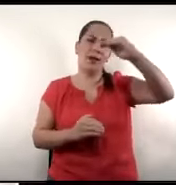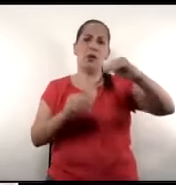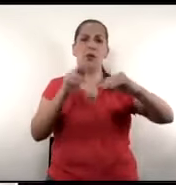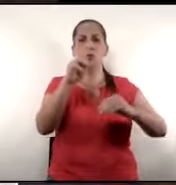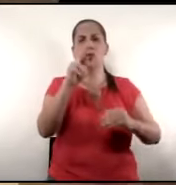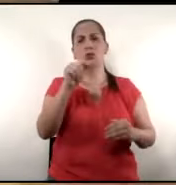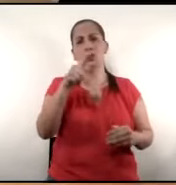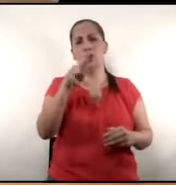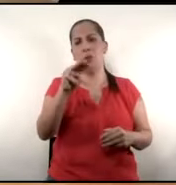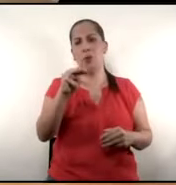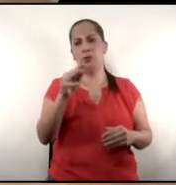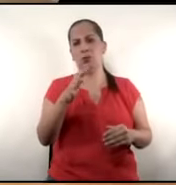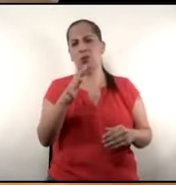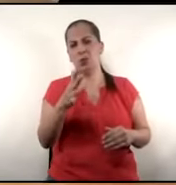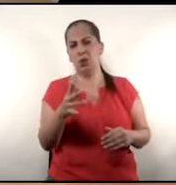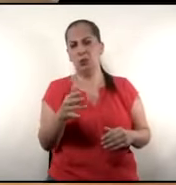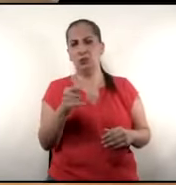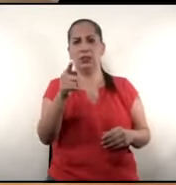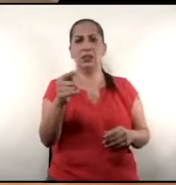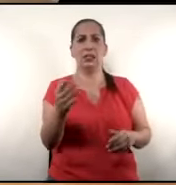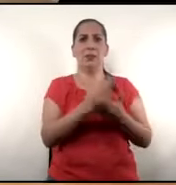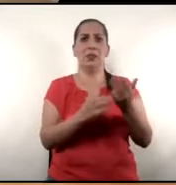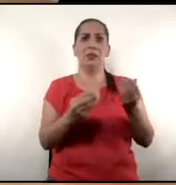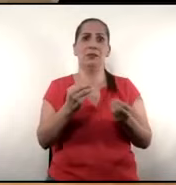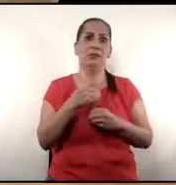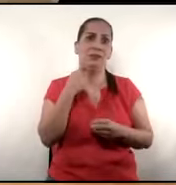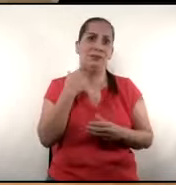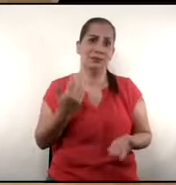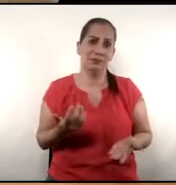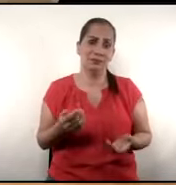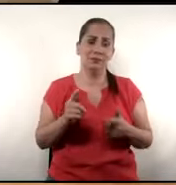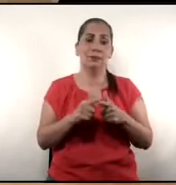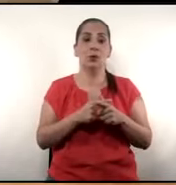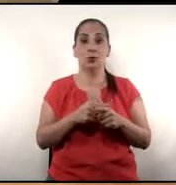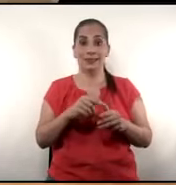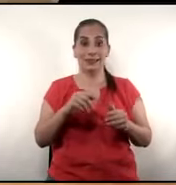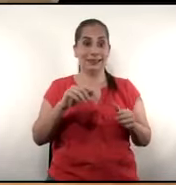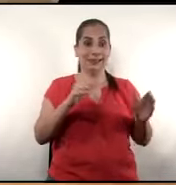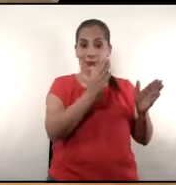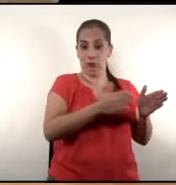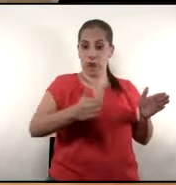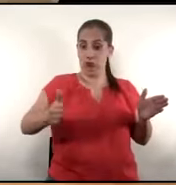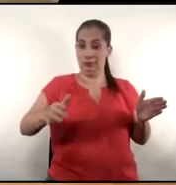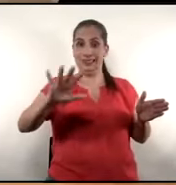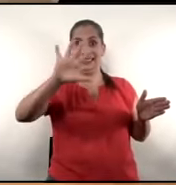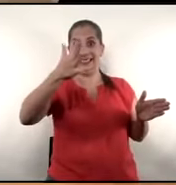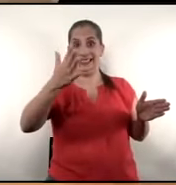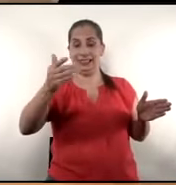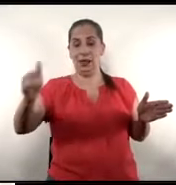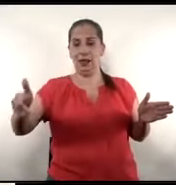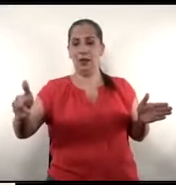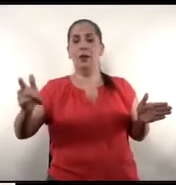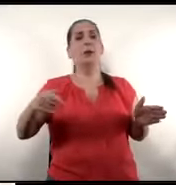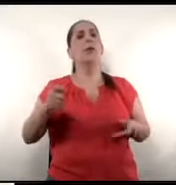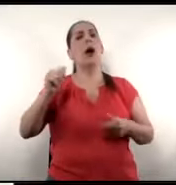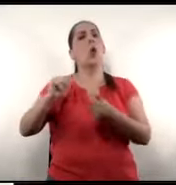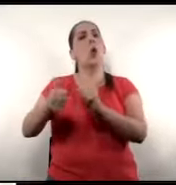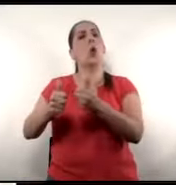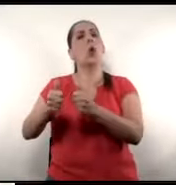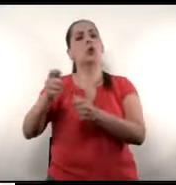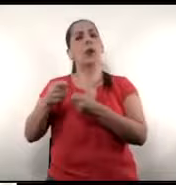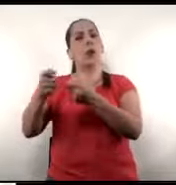un poco más, y esa es la fase más cara. Y entonces la fase quinta, en vez de llevarla a concurso para adjudicarla, se